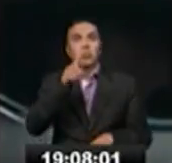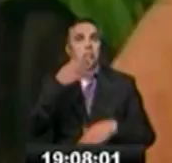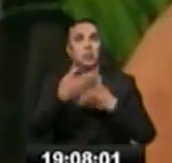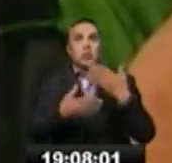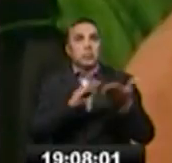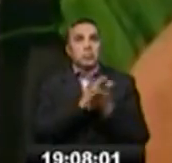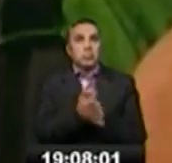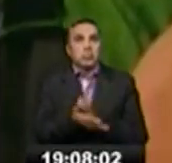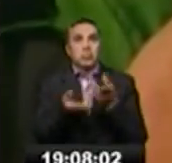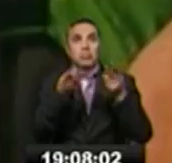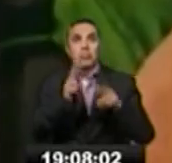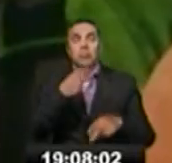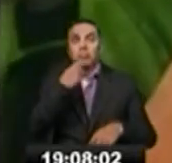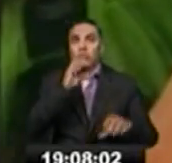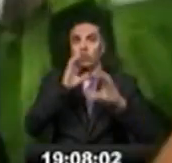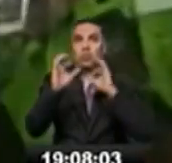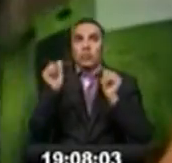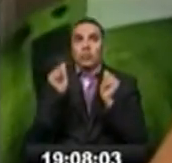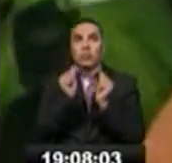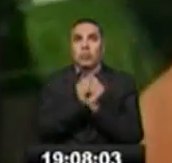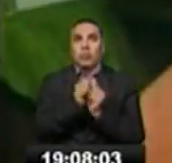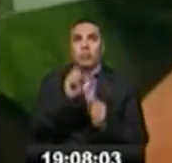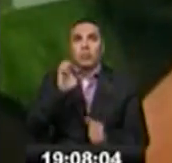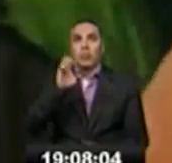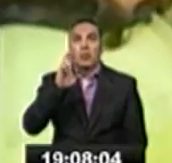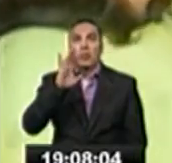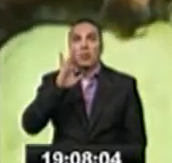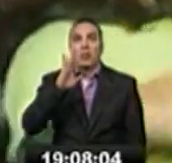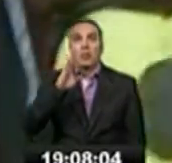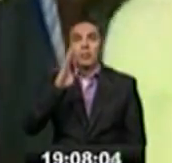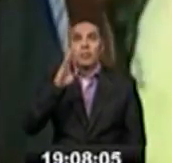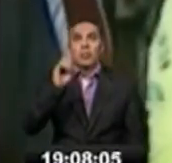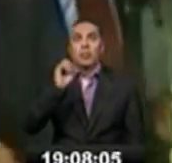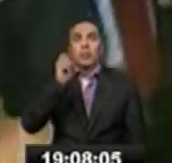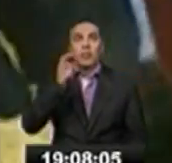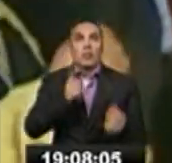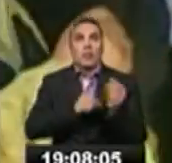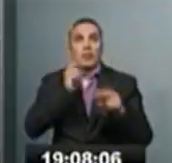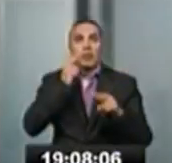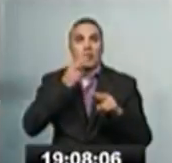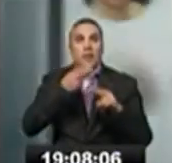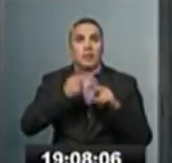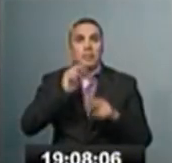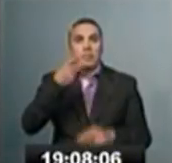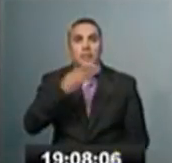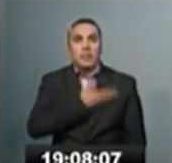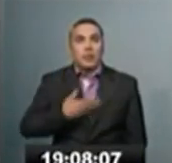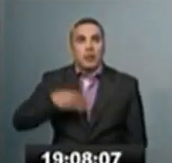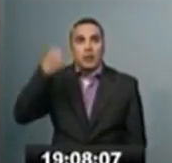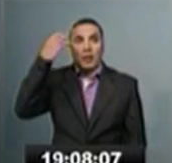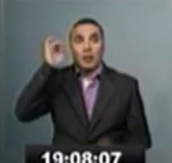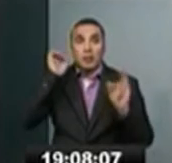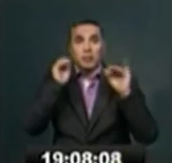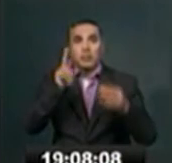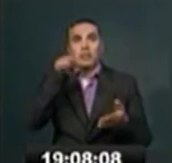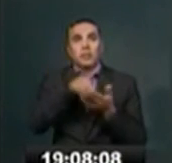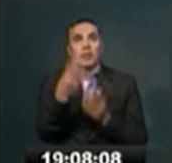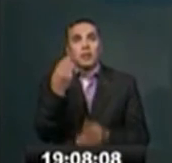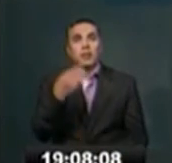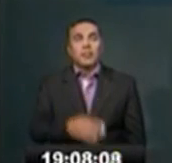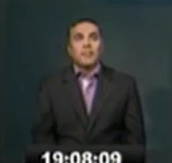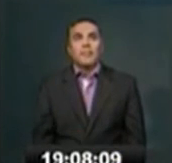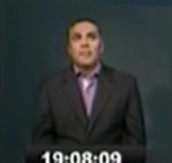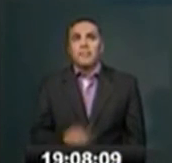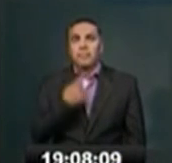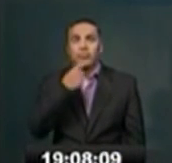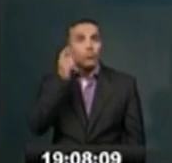procesado. También hay conversaciones con Heriberto Glass, hermano del ex vicepresidente Jorge Glass. En septiembre de 2014,